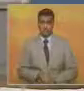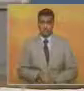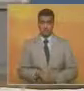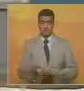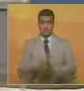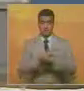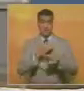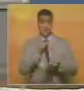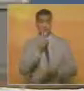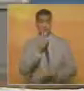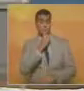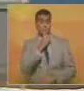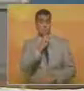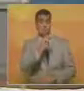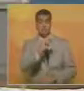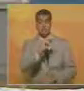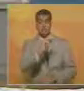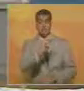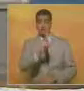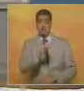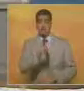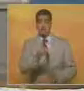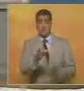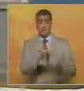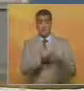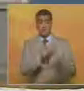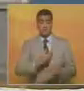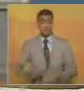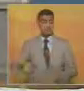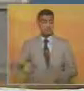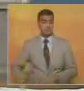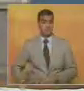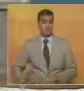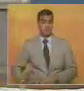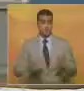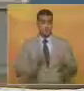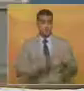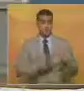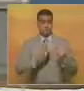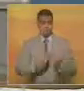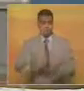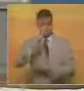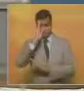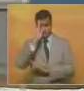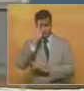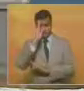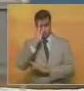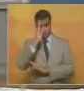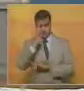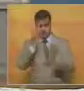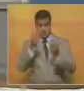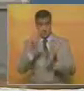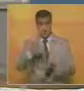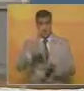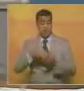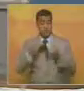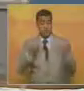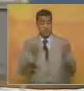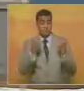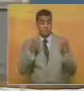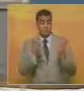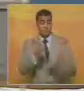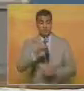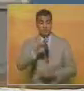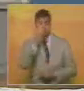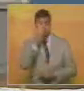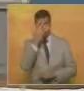La ministra de la Juventud, Maripili Hernández, confirmó la presencia del presidente Chávez en el desfile cívico-militar en La Victoria, Estado Aragua, para conmemorar este 12